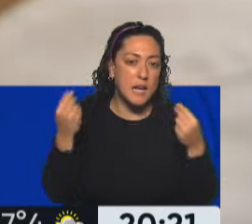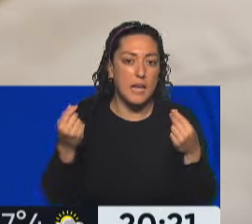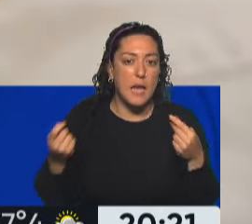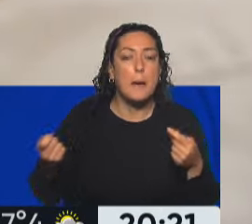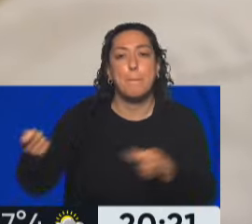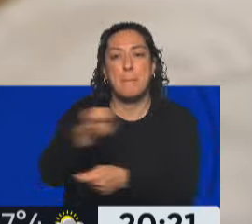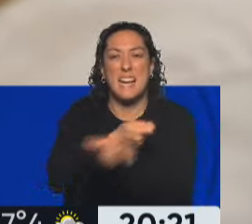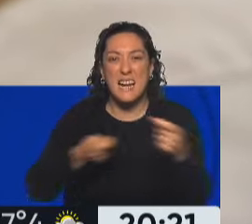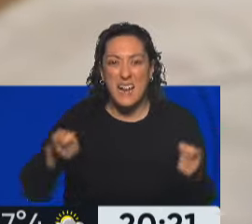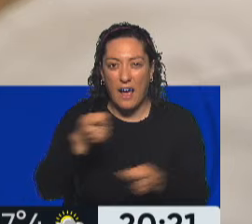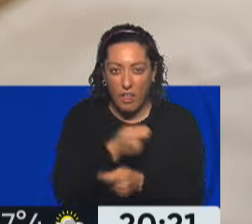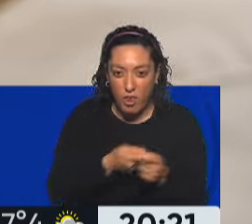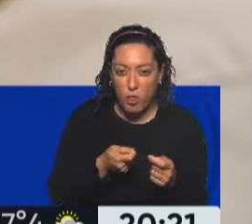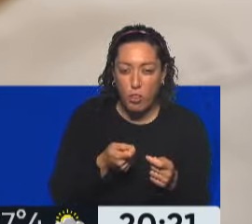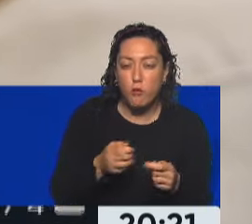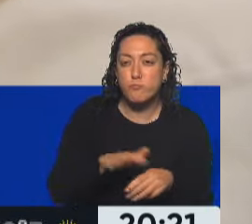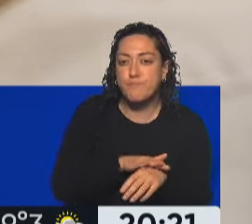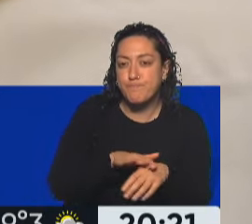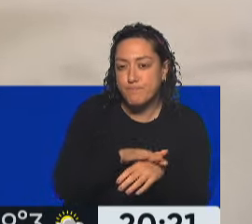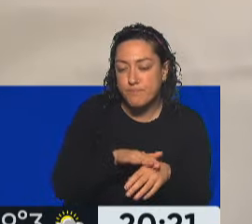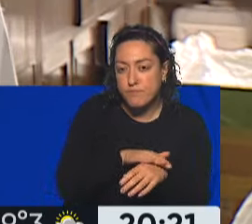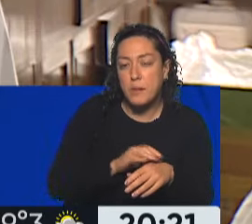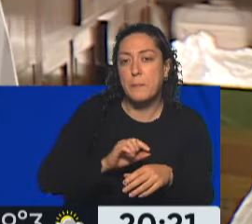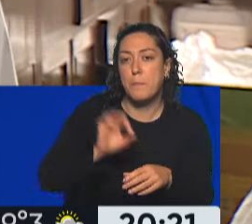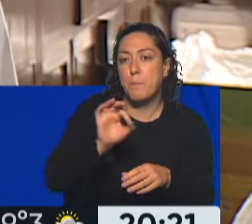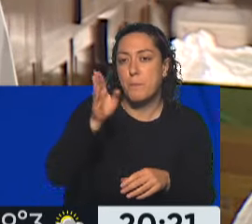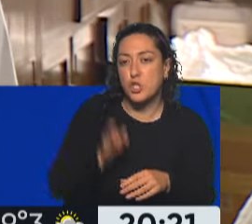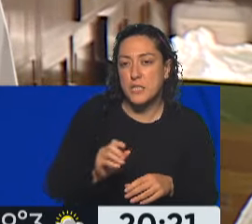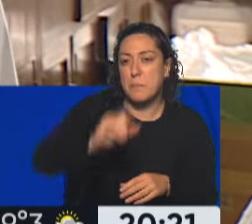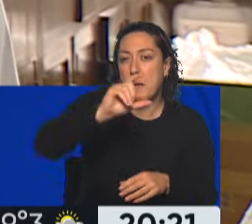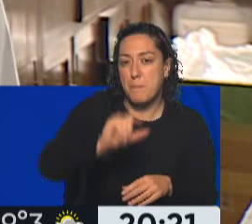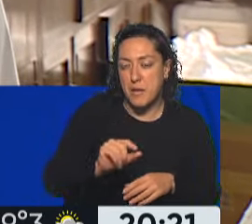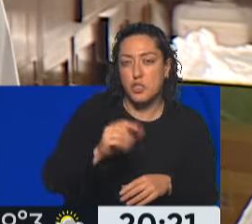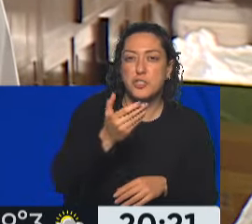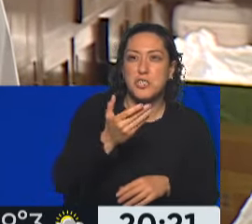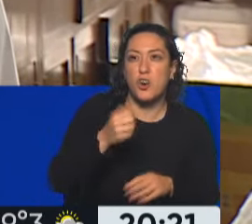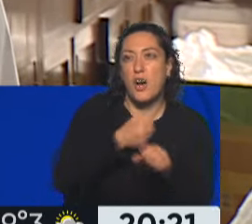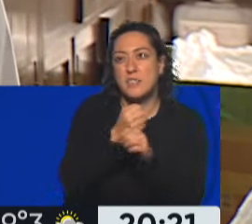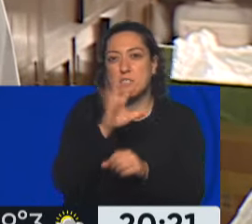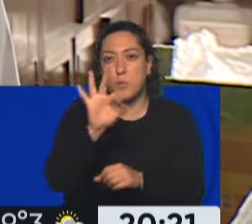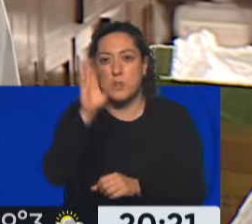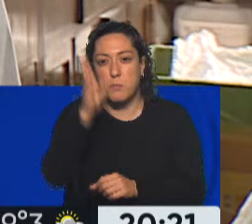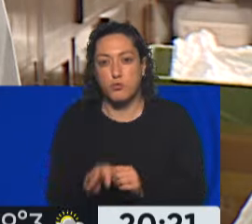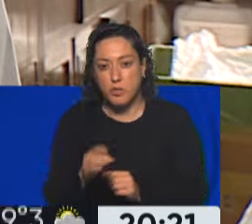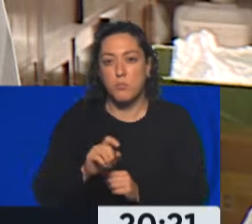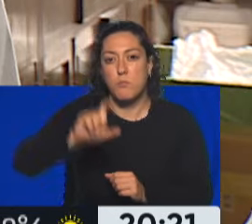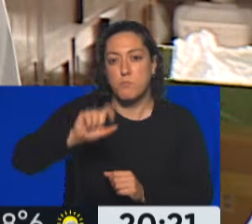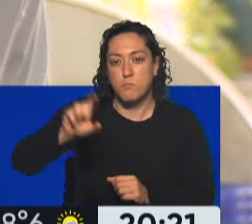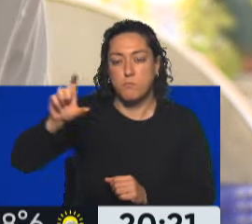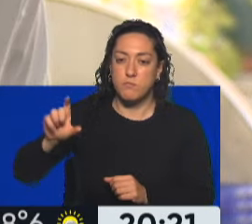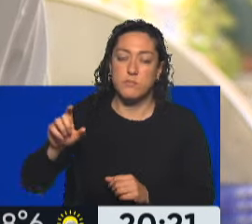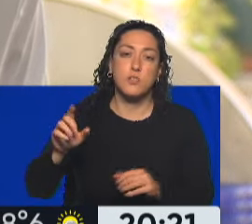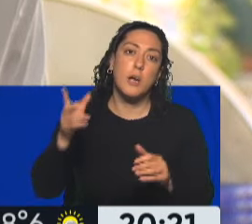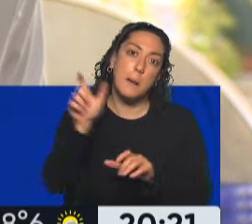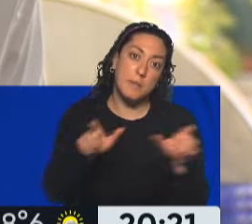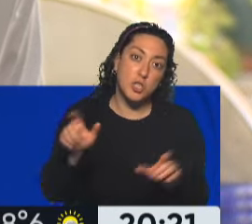muchas lociones, entre los cuales varían su concentración, que puede variar entre un 5 y un 50%. Y hay que informar a la